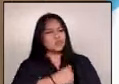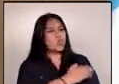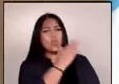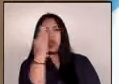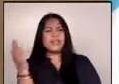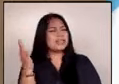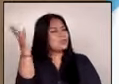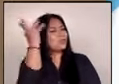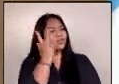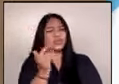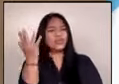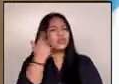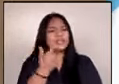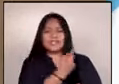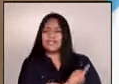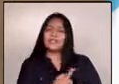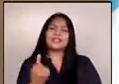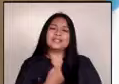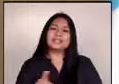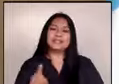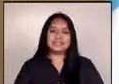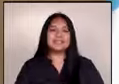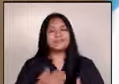todos los días a la